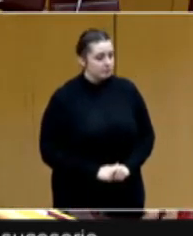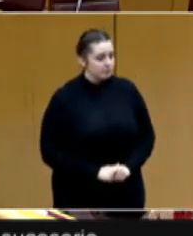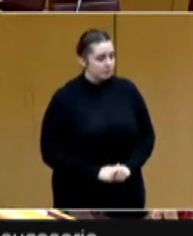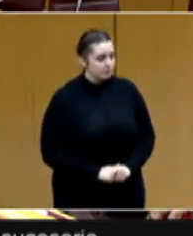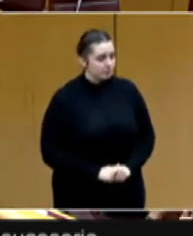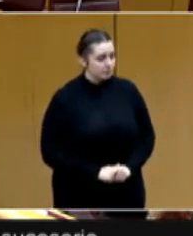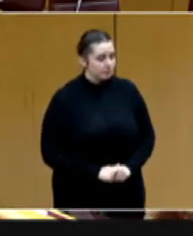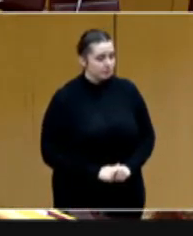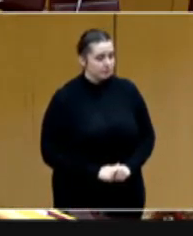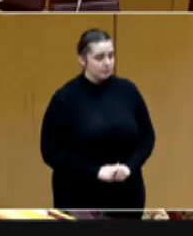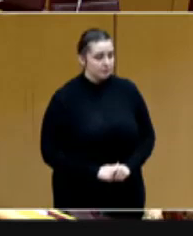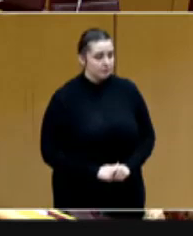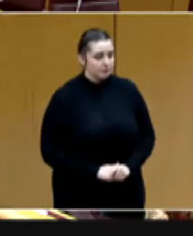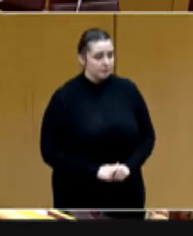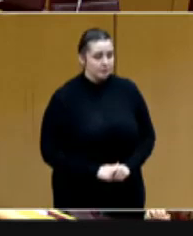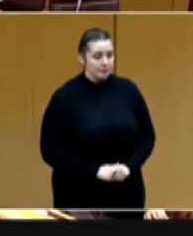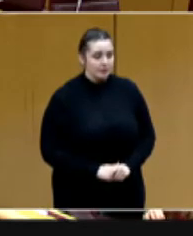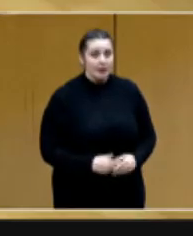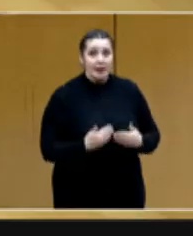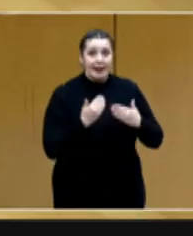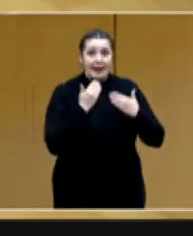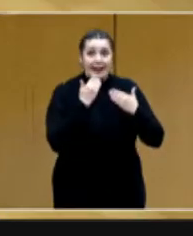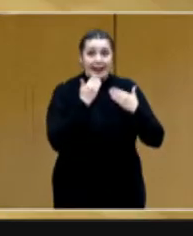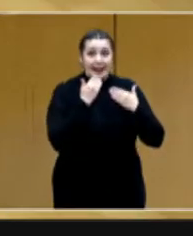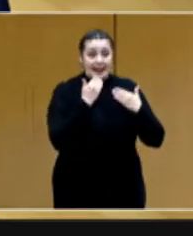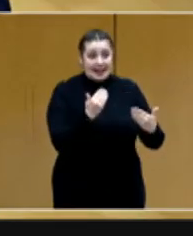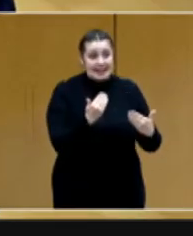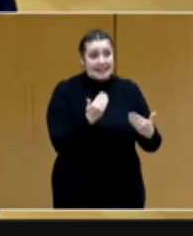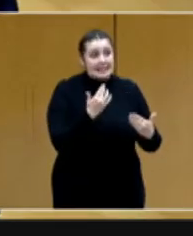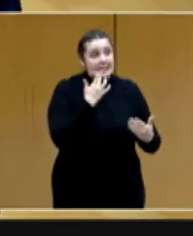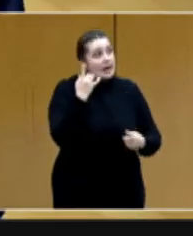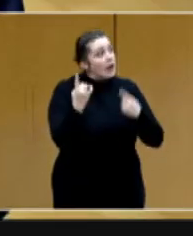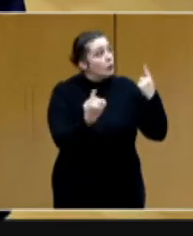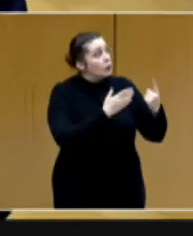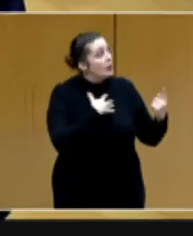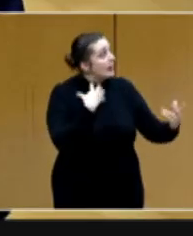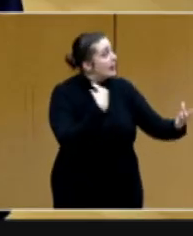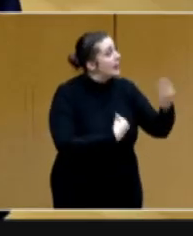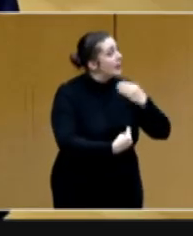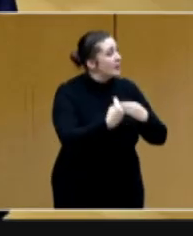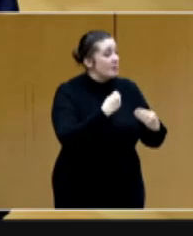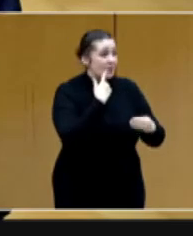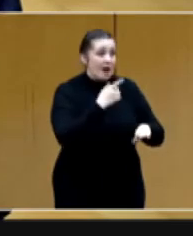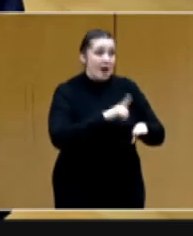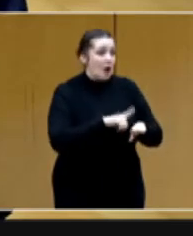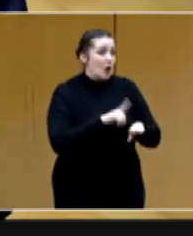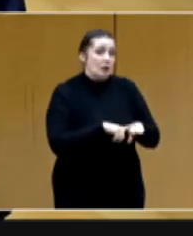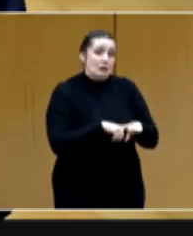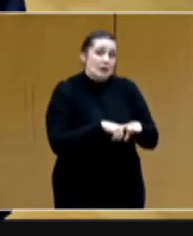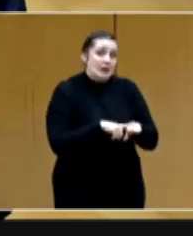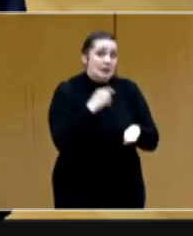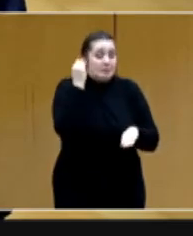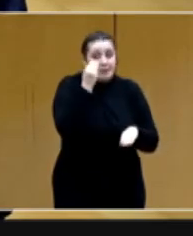Muchísimas gracias yo si hay alguien que quiere hacer alguna pregunta pero dado a la hora que es yo sugeriría que